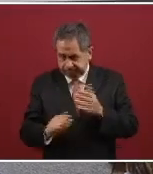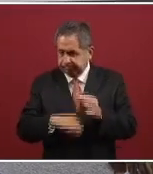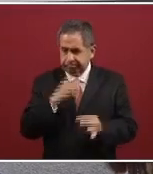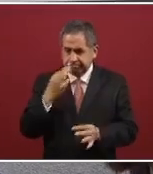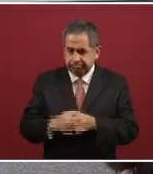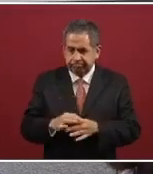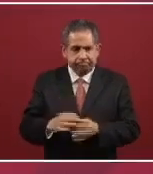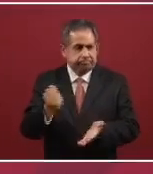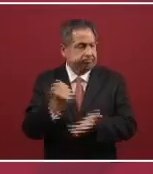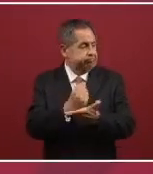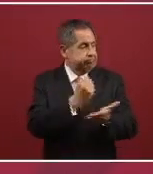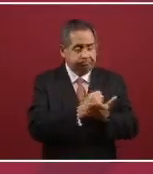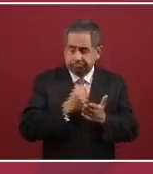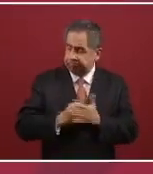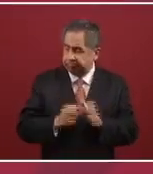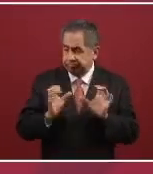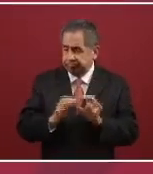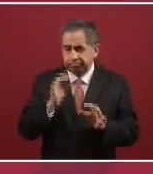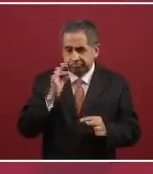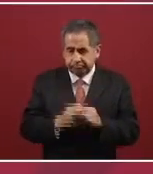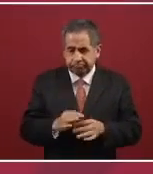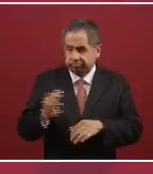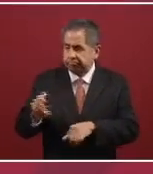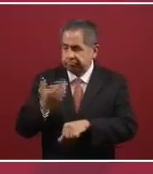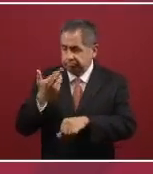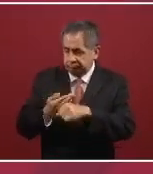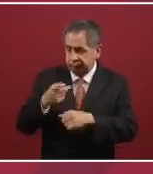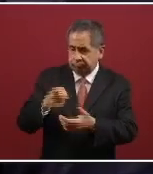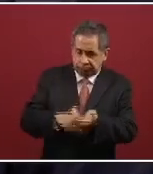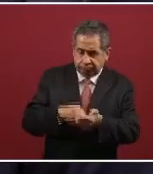se certifica, hay un tesorero